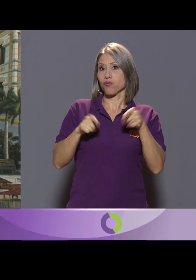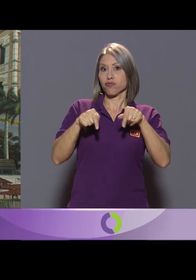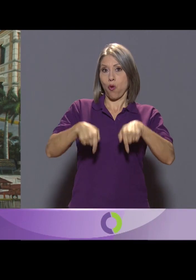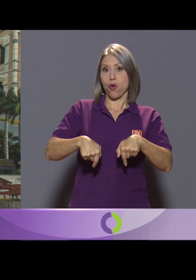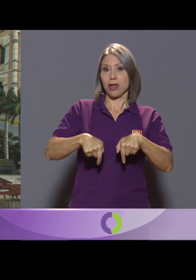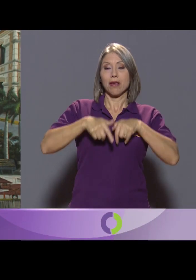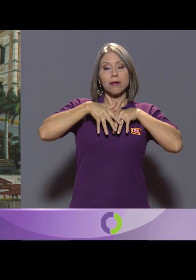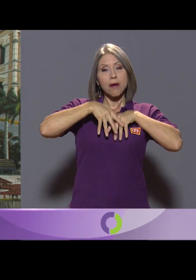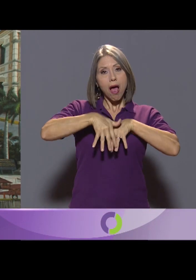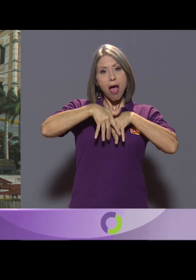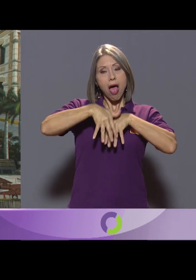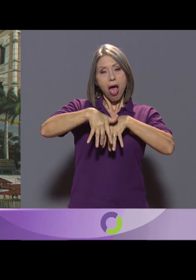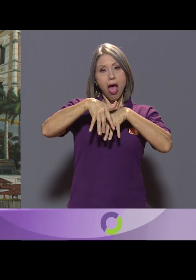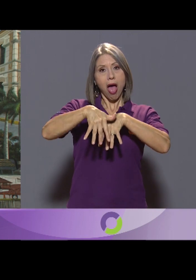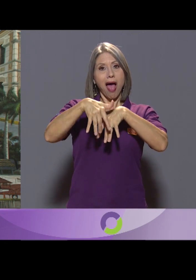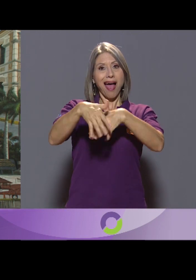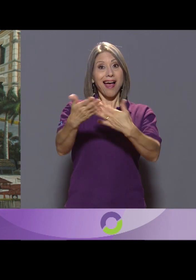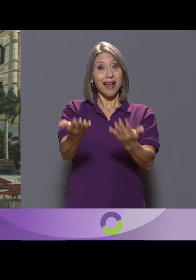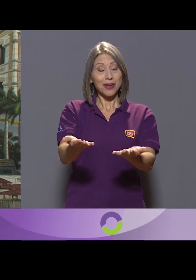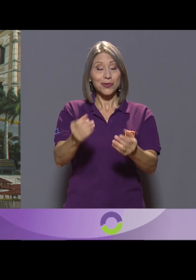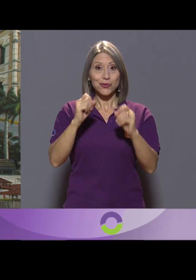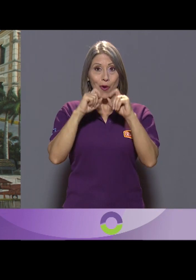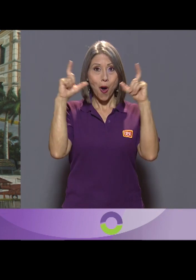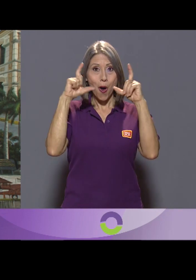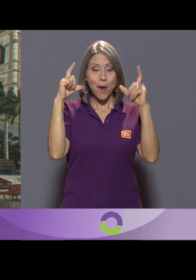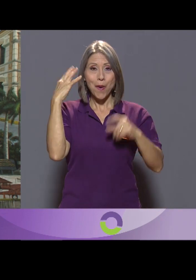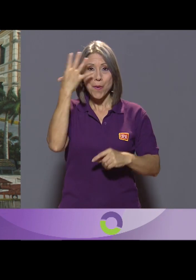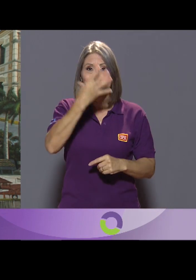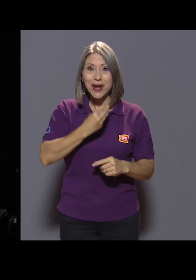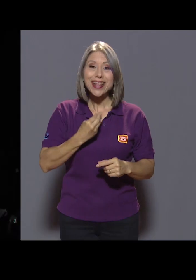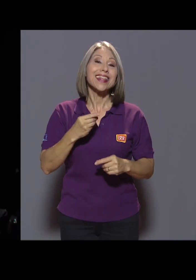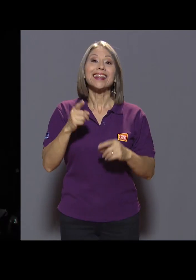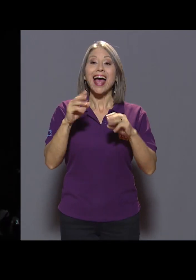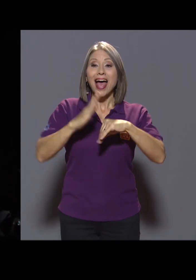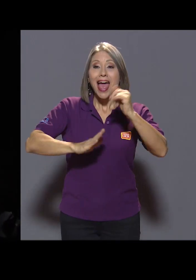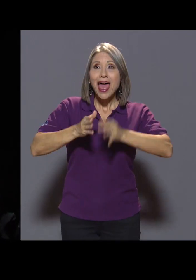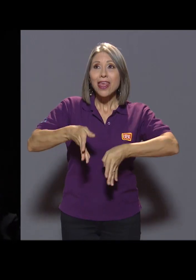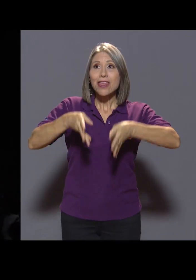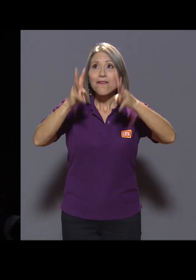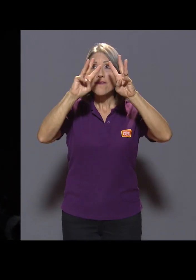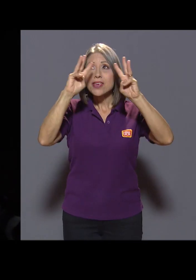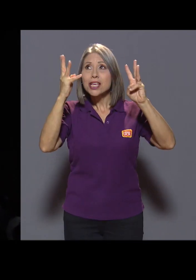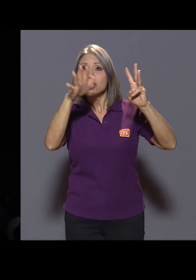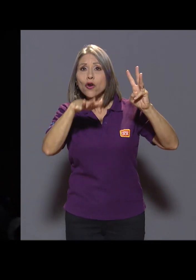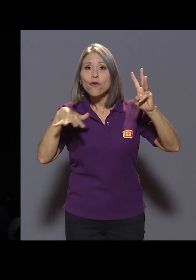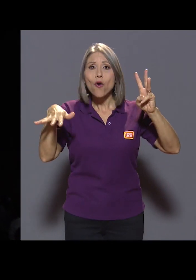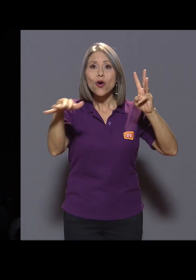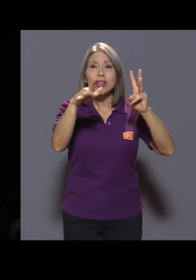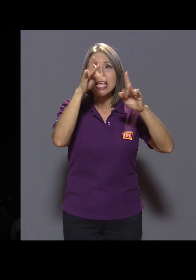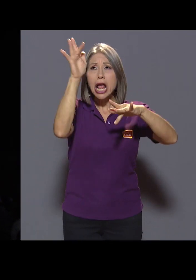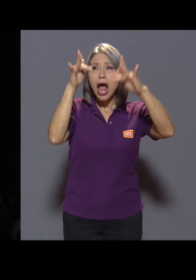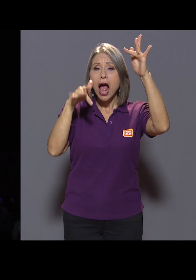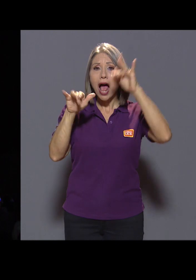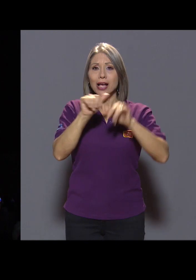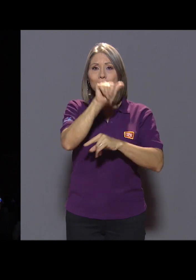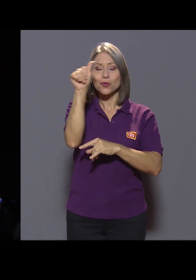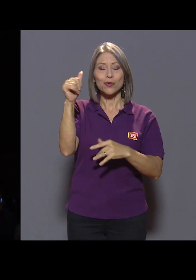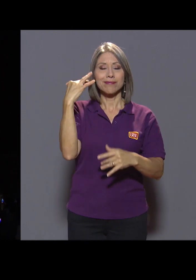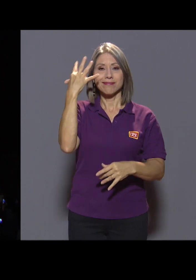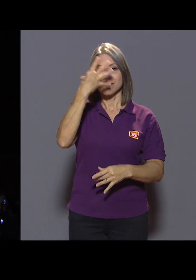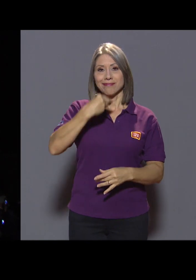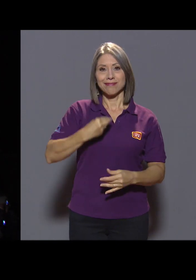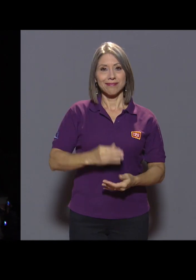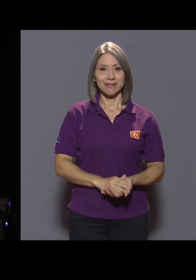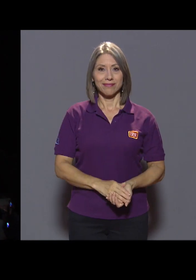el caso de hoy, esa caminata y la sorpresa muy linda que es que el Fortín va a estar iluminado de azul. Eso va a ser espectacular.